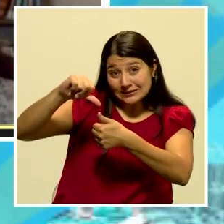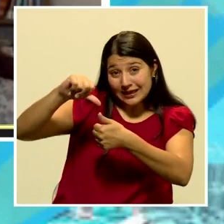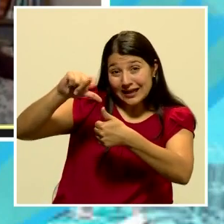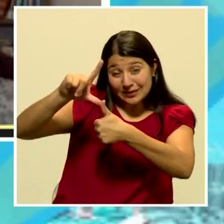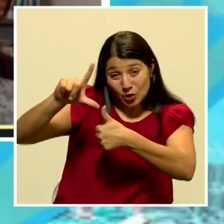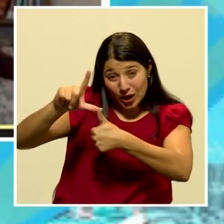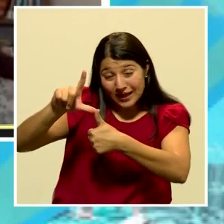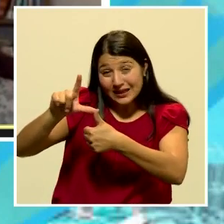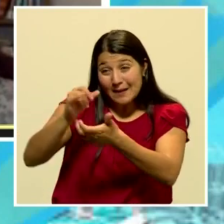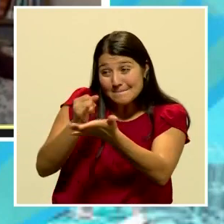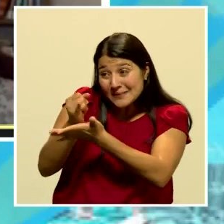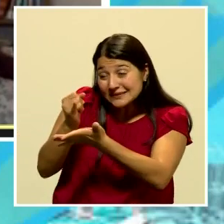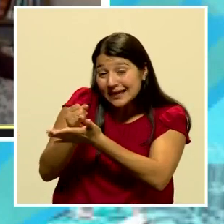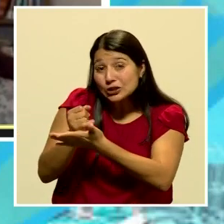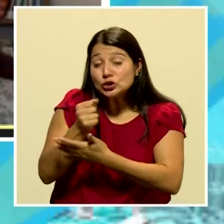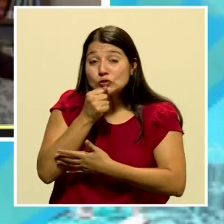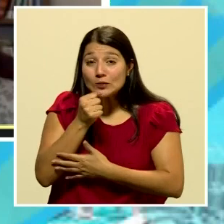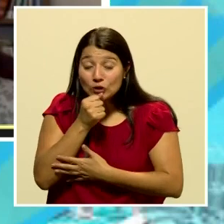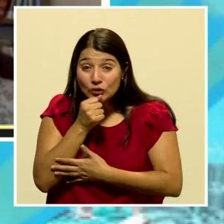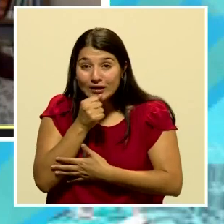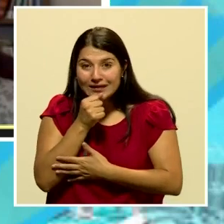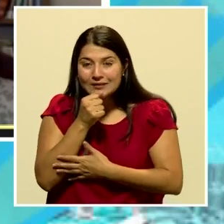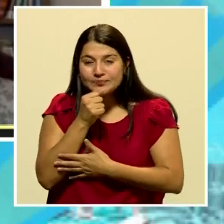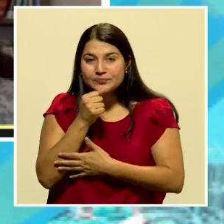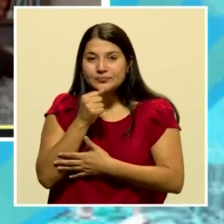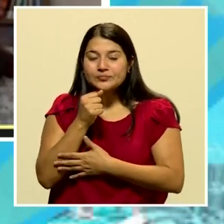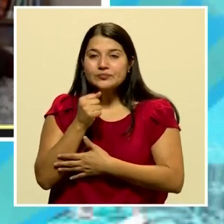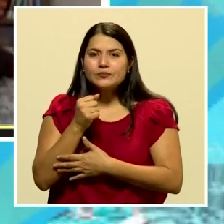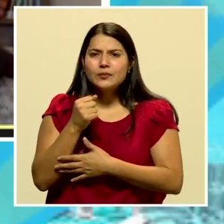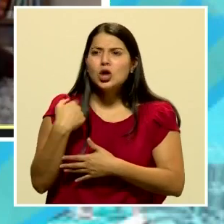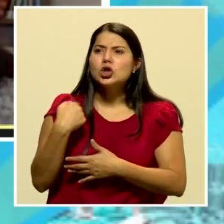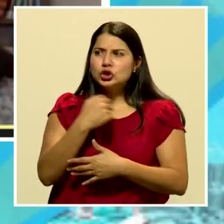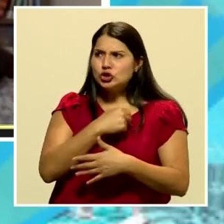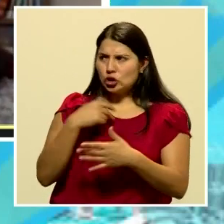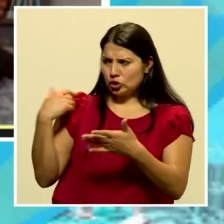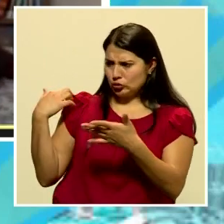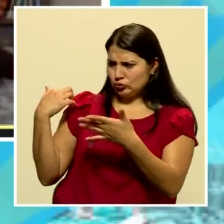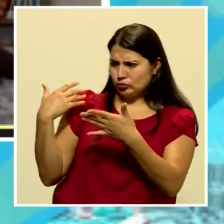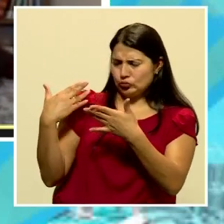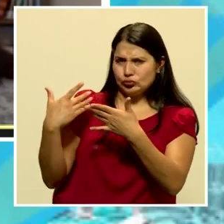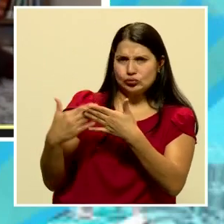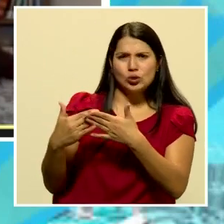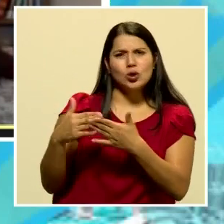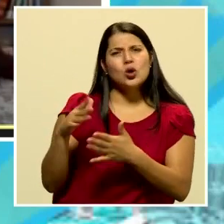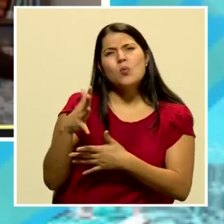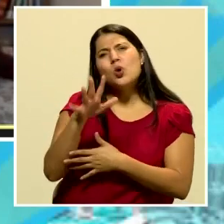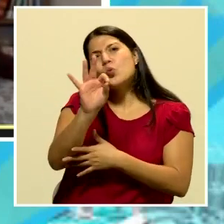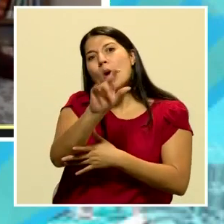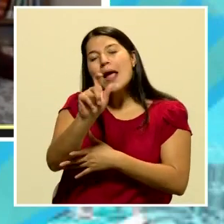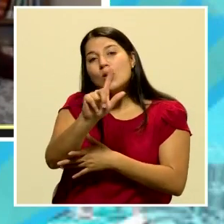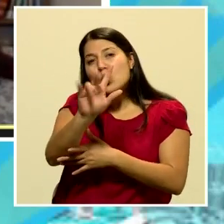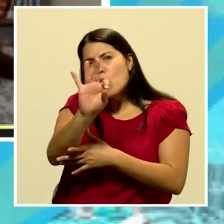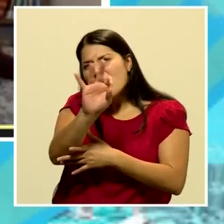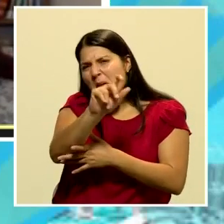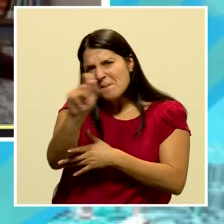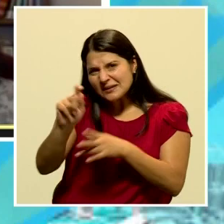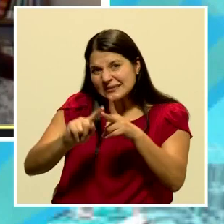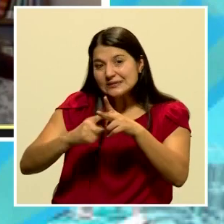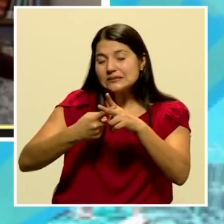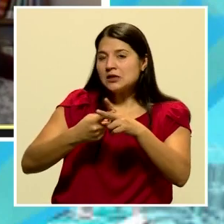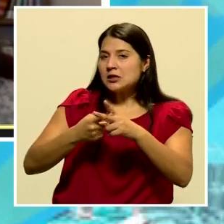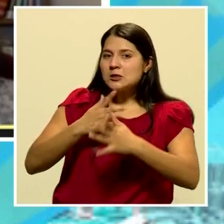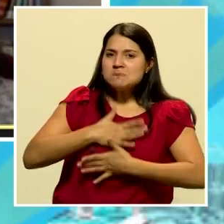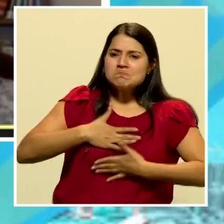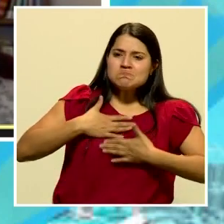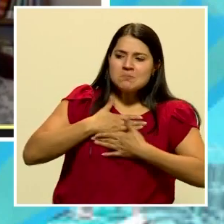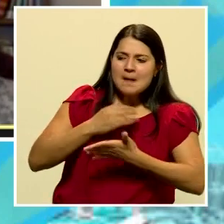dirijo. Eso es lo que se propone. 9 meses, o sea, muy recién nacidos, nos lanzamos a esta gran aventura de investigar este